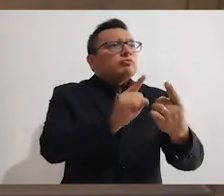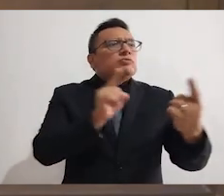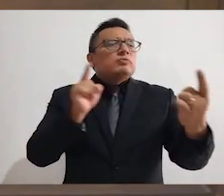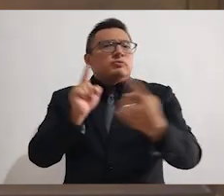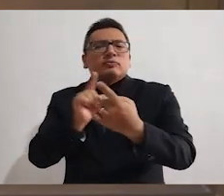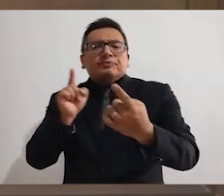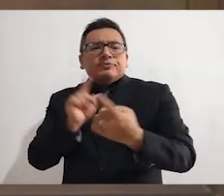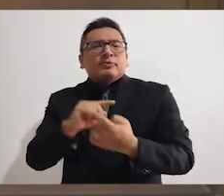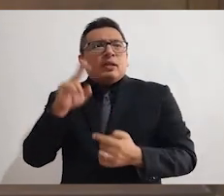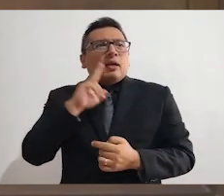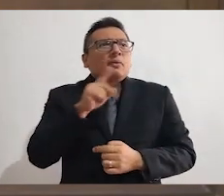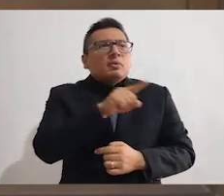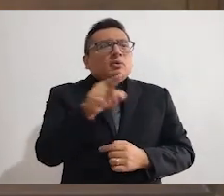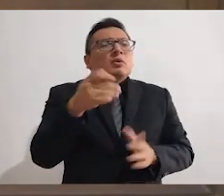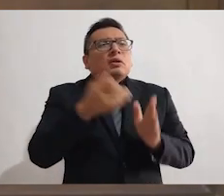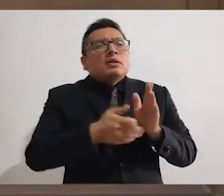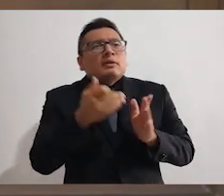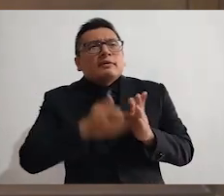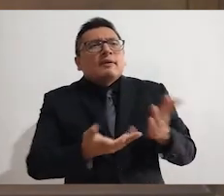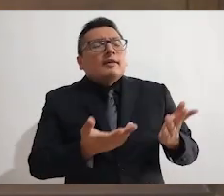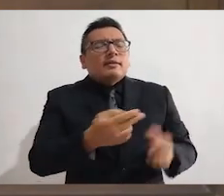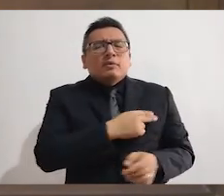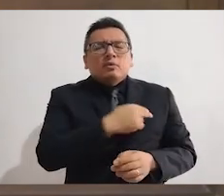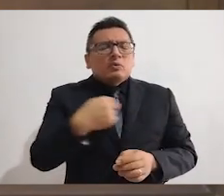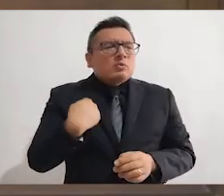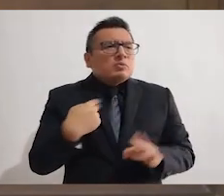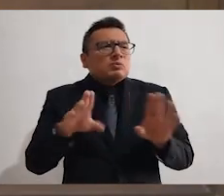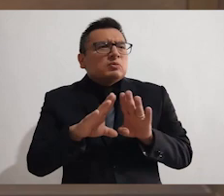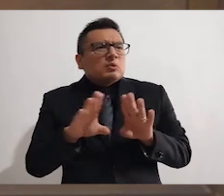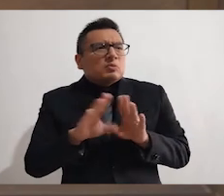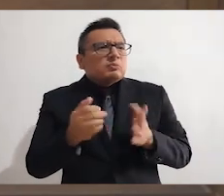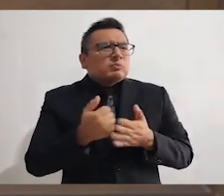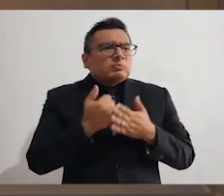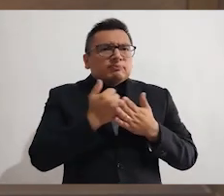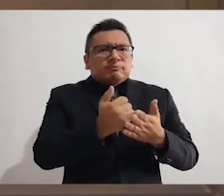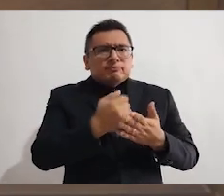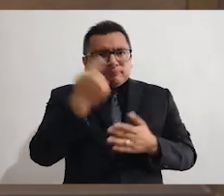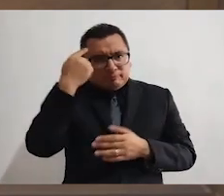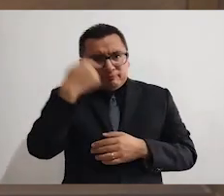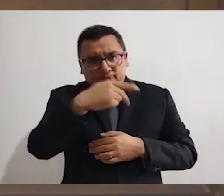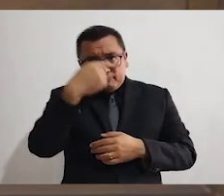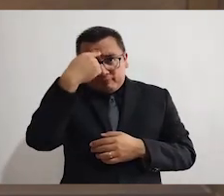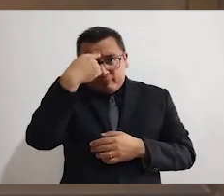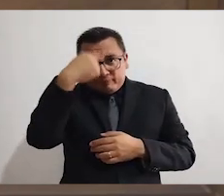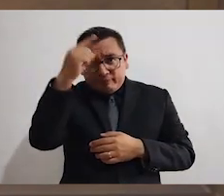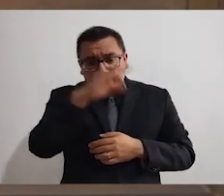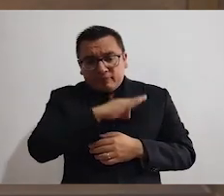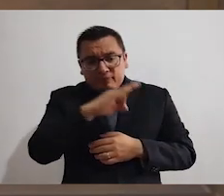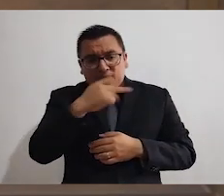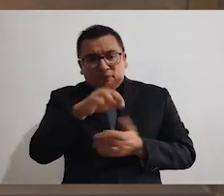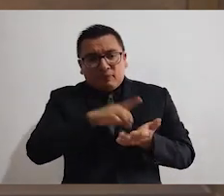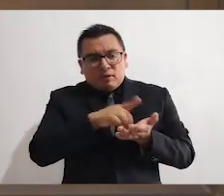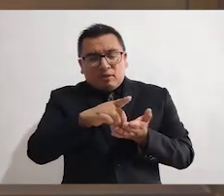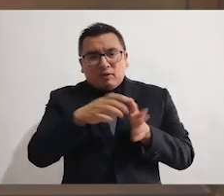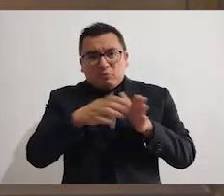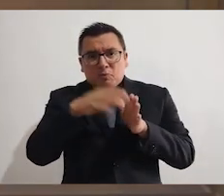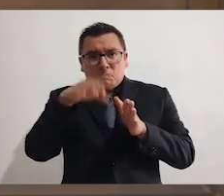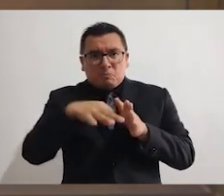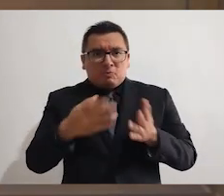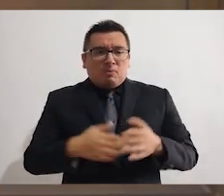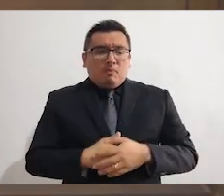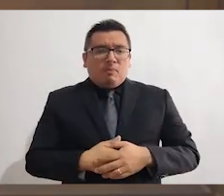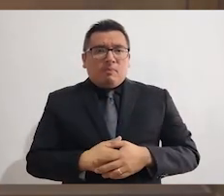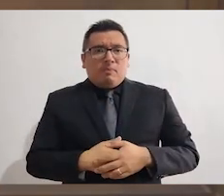ver qué es lo que necesitan, cómo podemos hacerles más fácil su acceso al derecho a